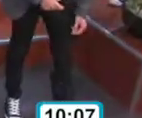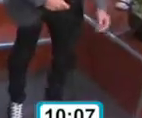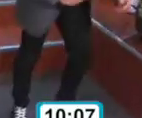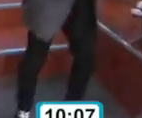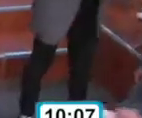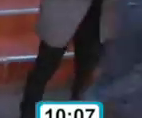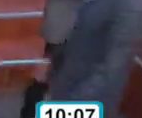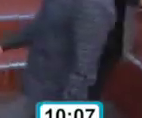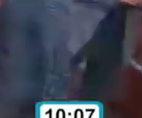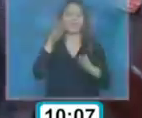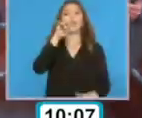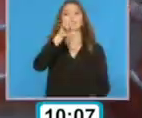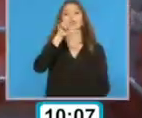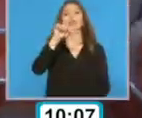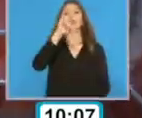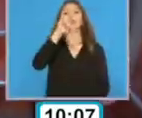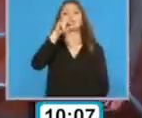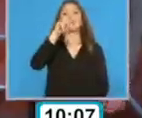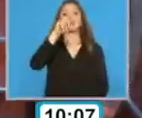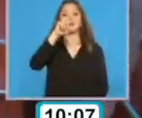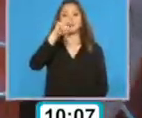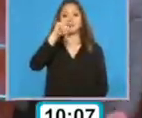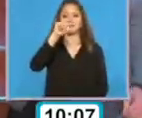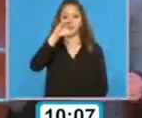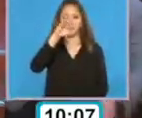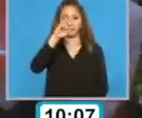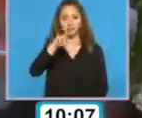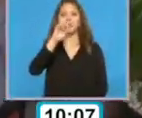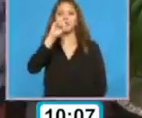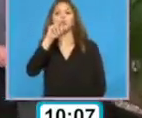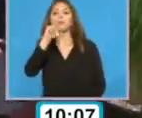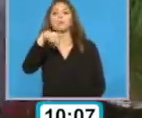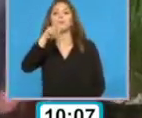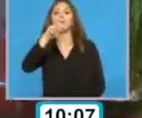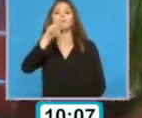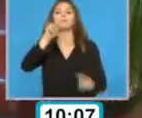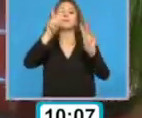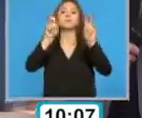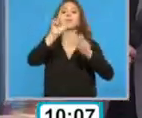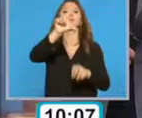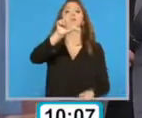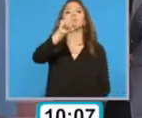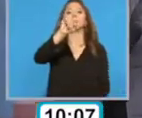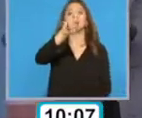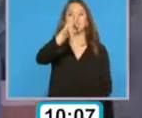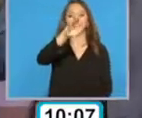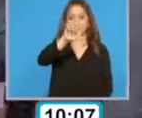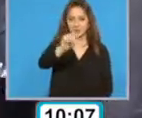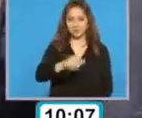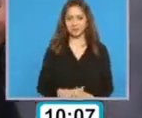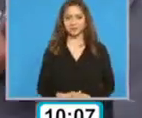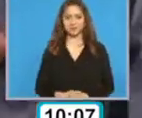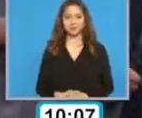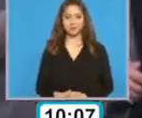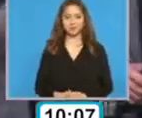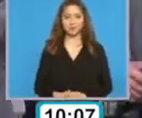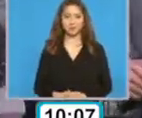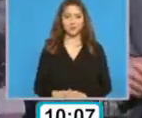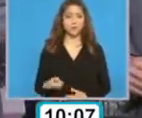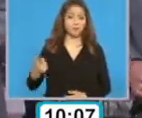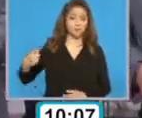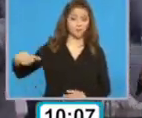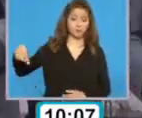¡Sabor Internacional! Orquesta La Típica. Sí, señor. Oigan, y bueno, han